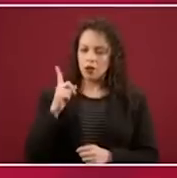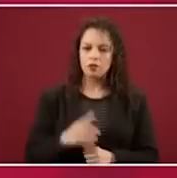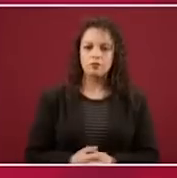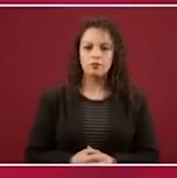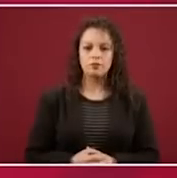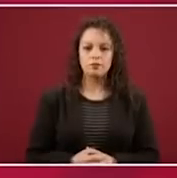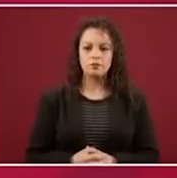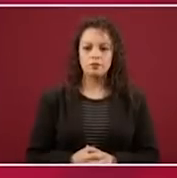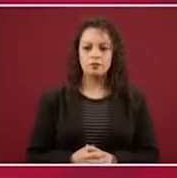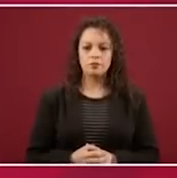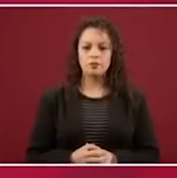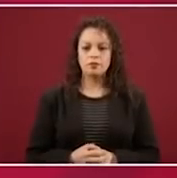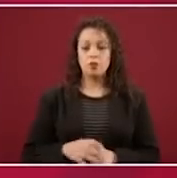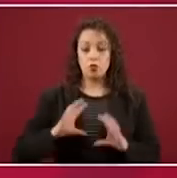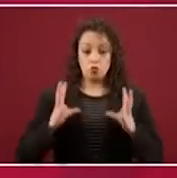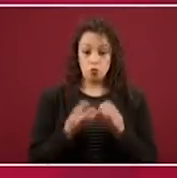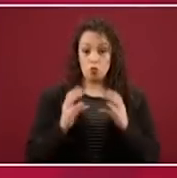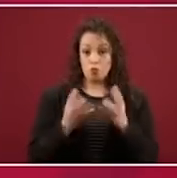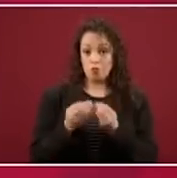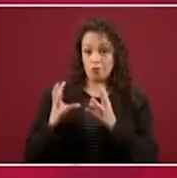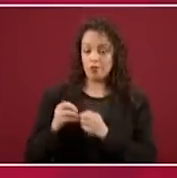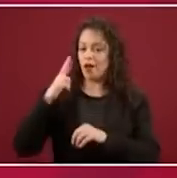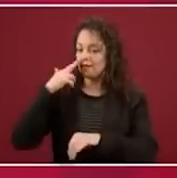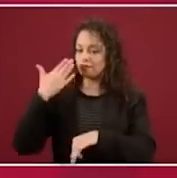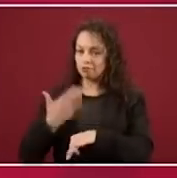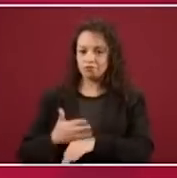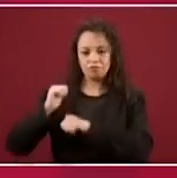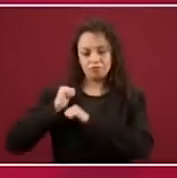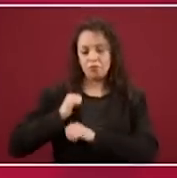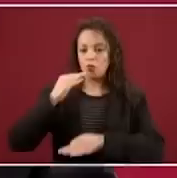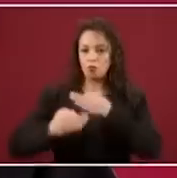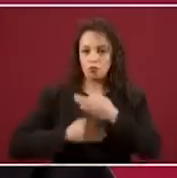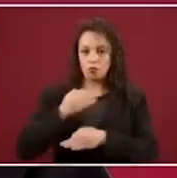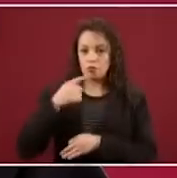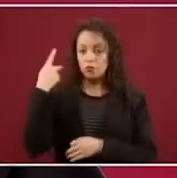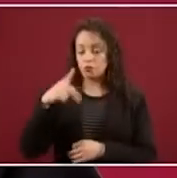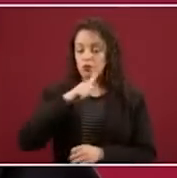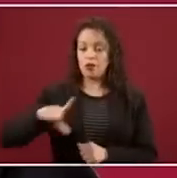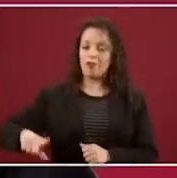Ahora sí que todas las facultades y todas las responsabilidades para el gobierno federal.